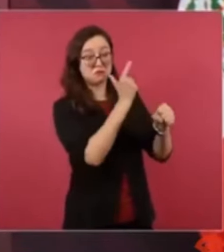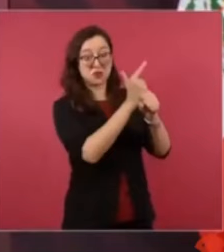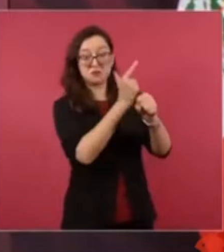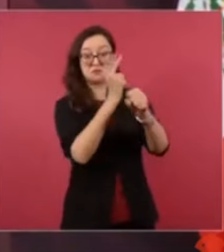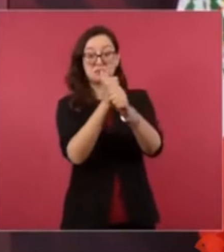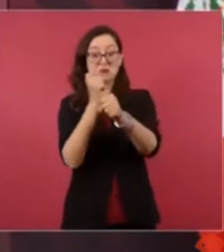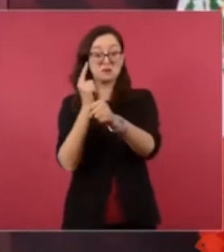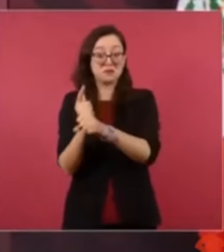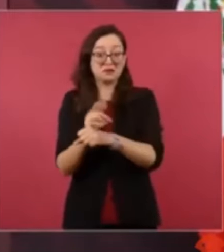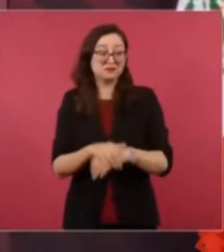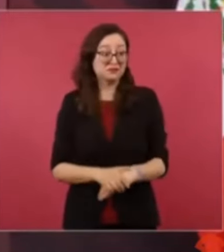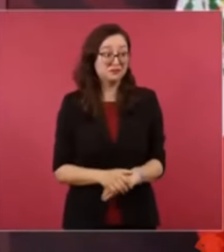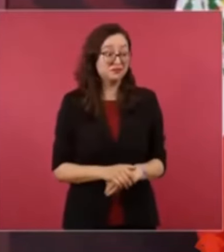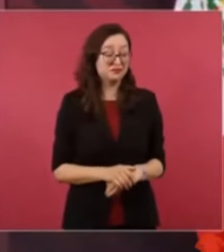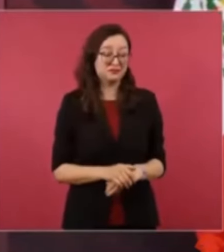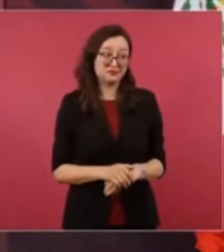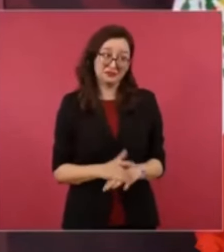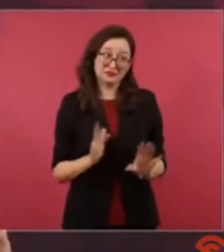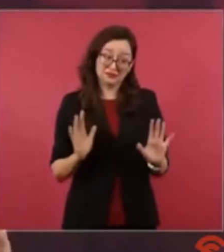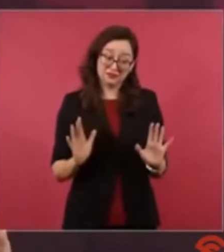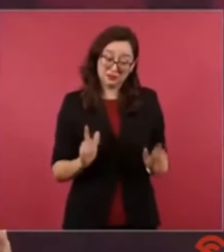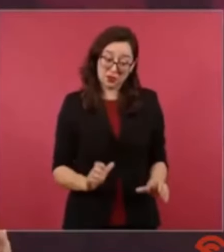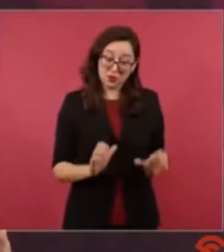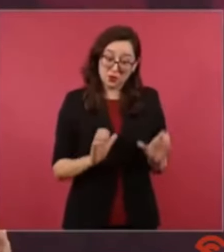el arquitecto de su propio destino.